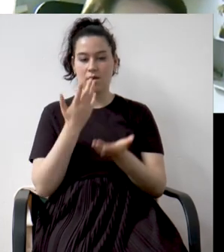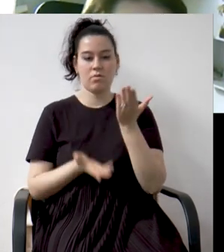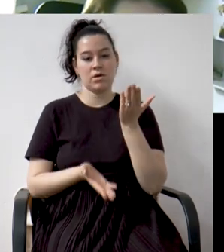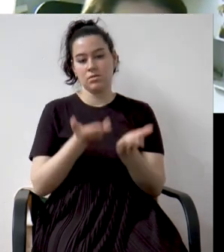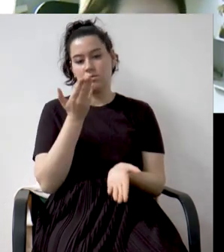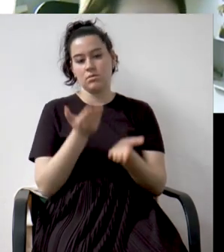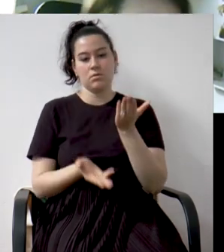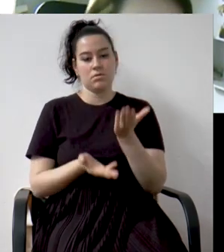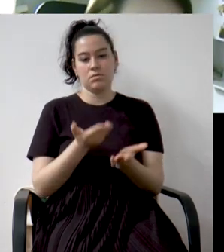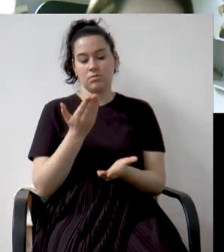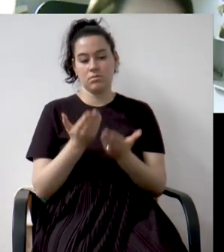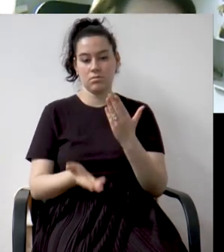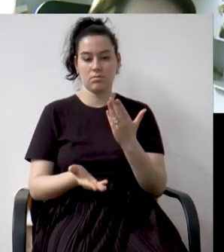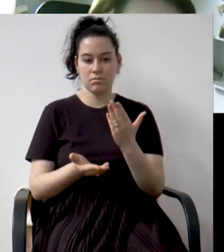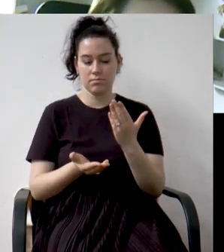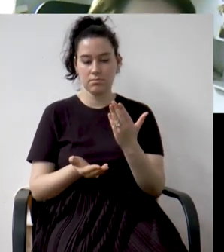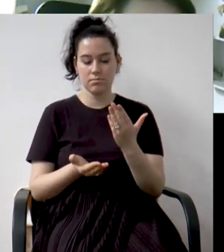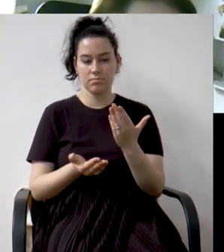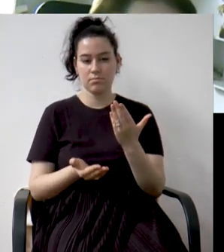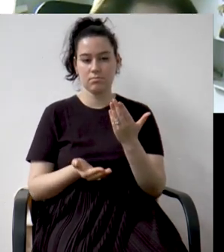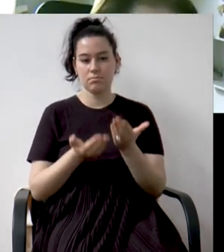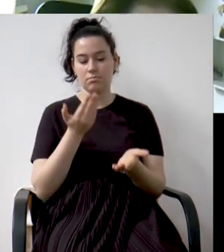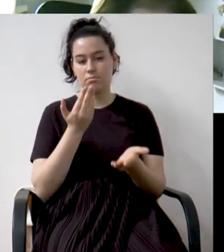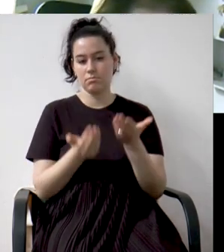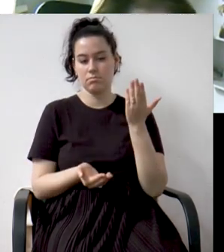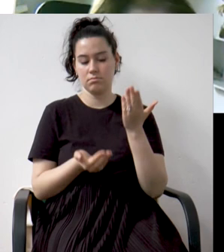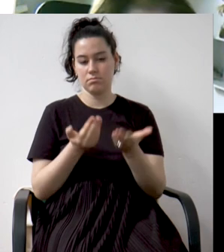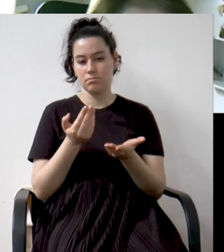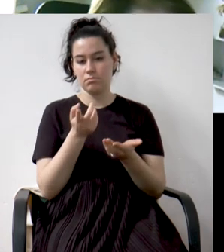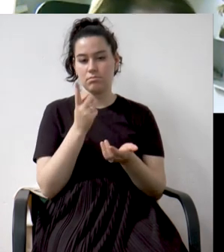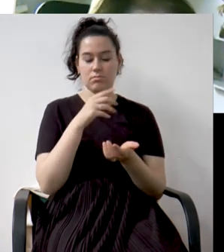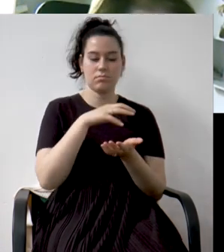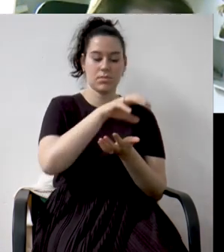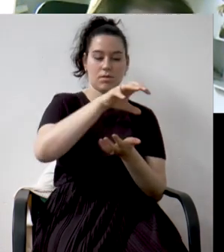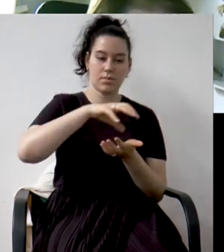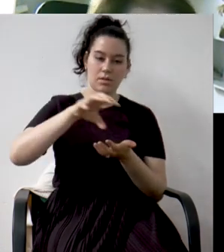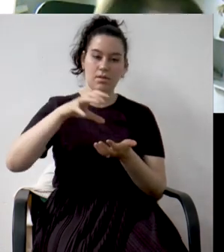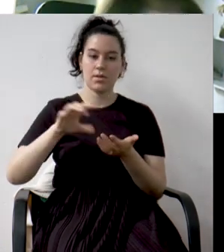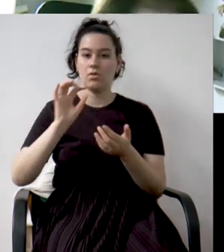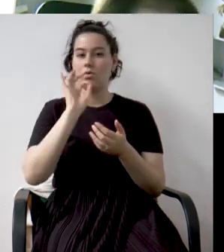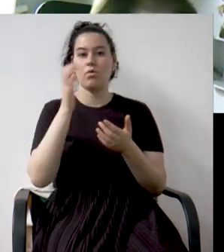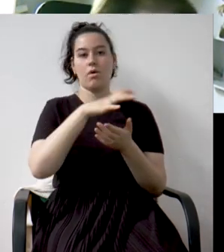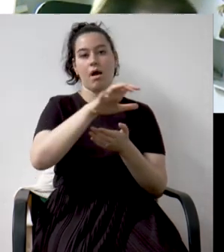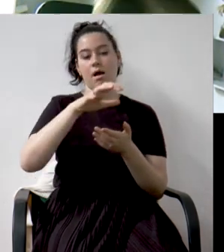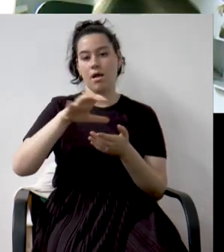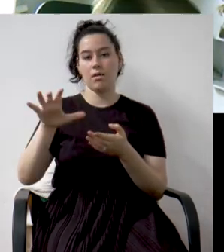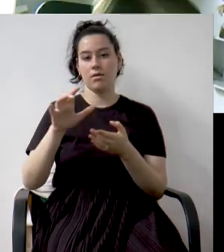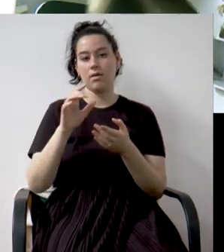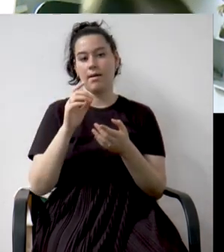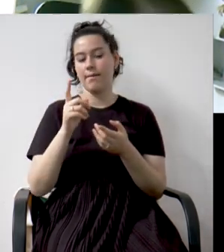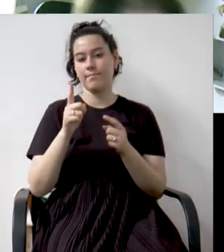evaluación por el lado de la unidad, no sé si ustedes tienen departamentos o áreas o como le llamen a sus